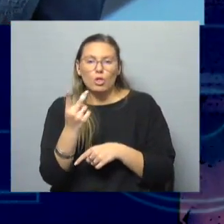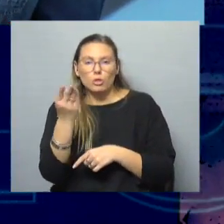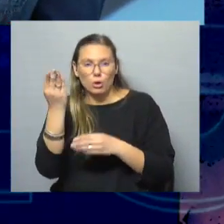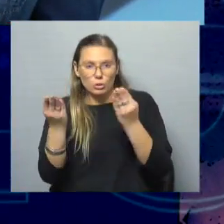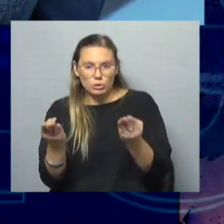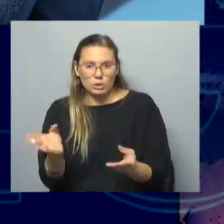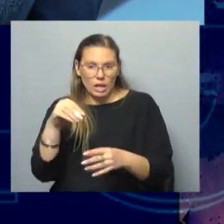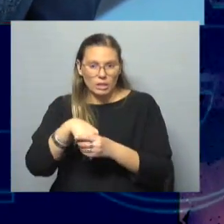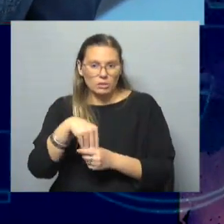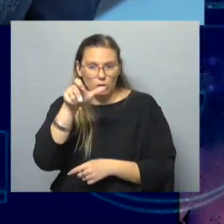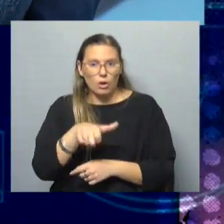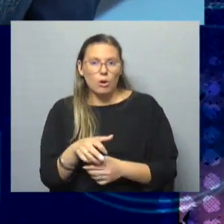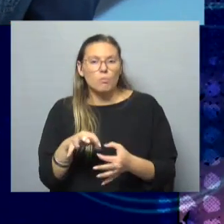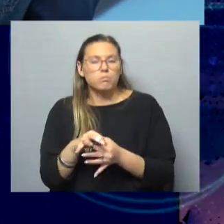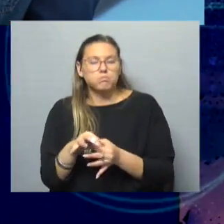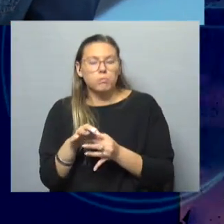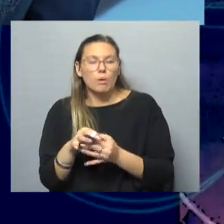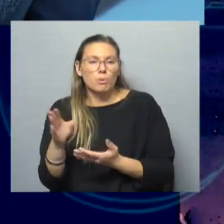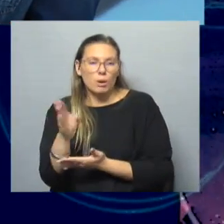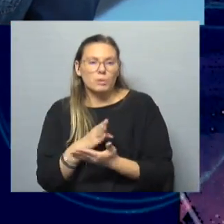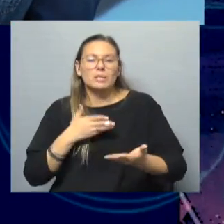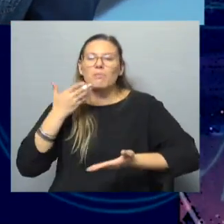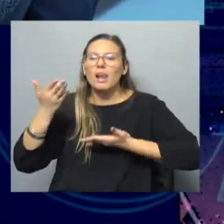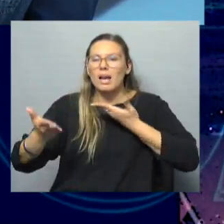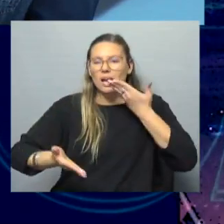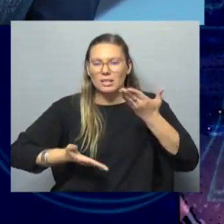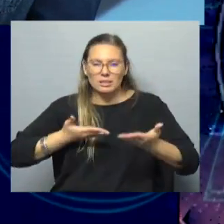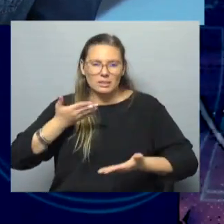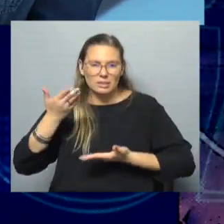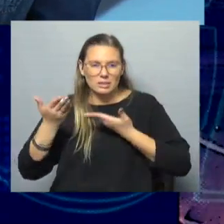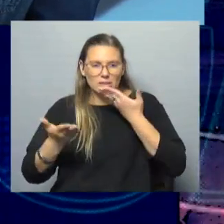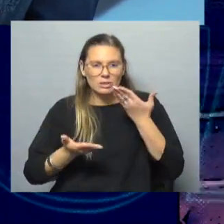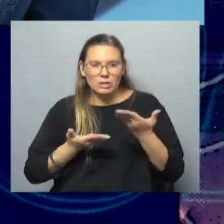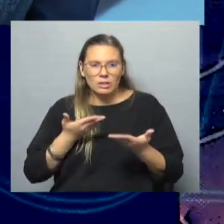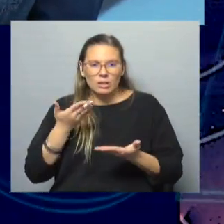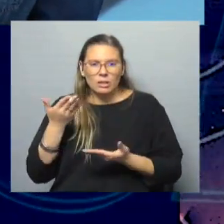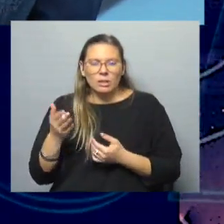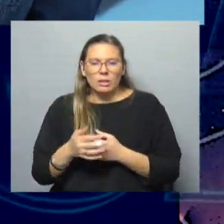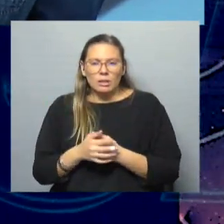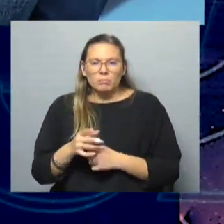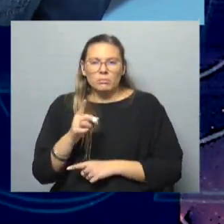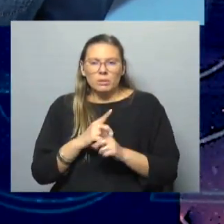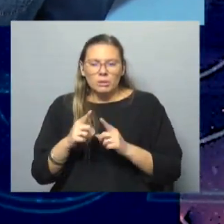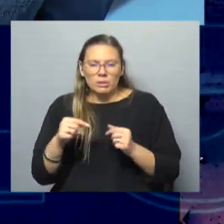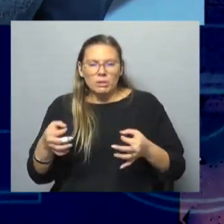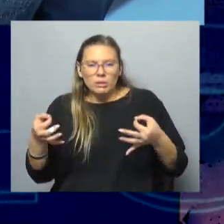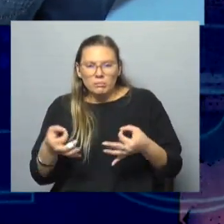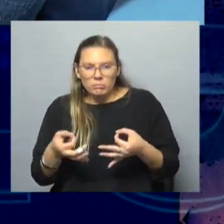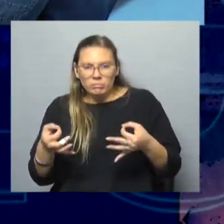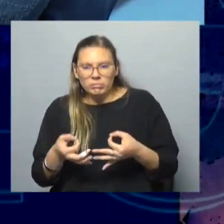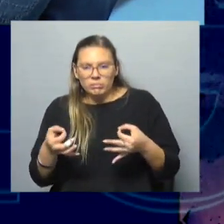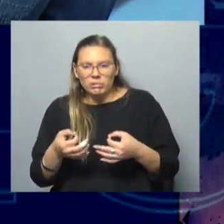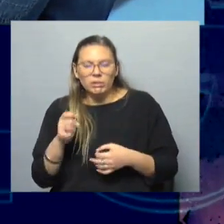por la pasión, por la poesía, por la canción, ¿no? Y que hay como algunas singularidades que para mí son como